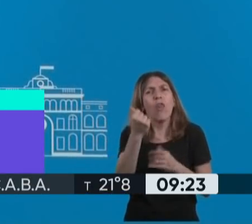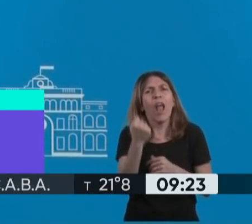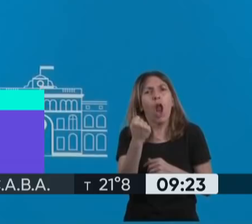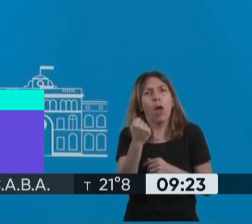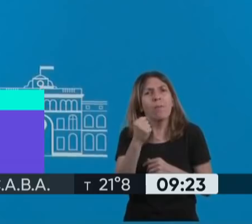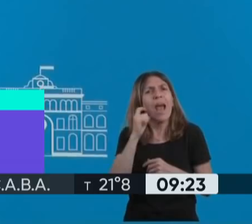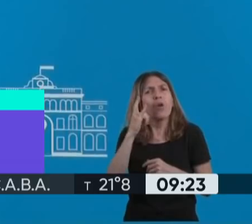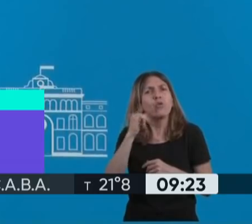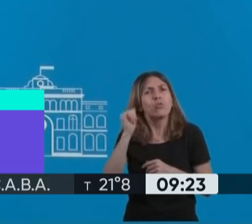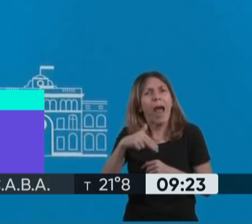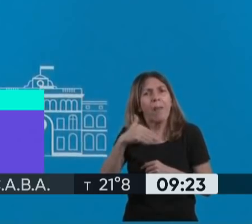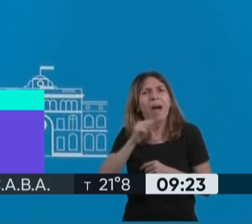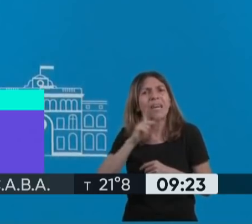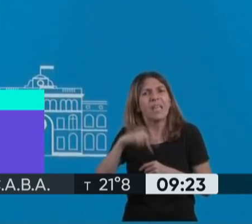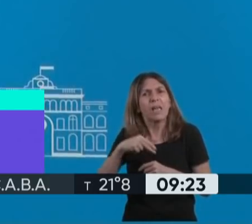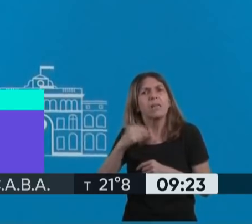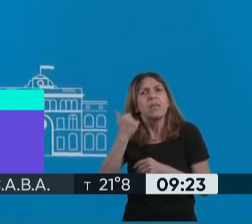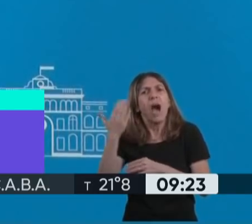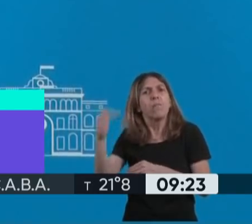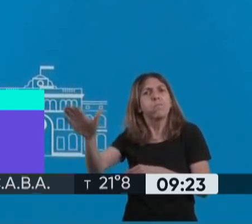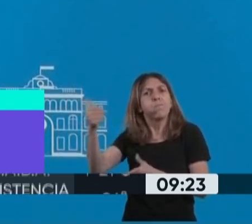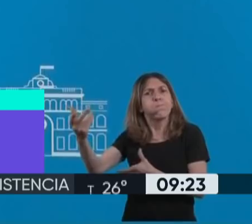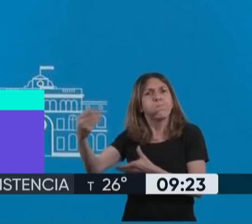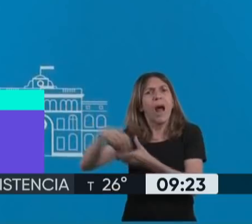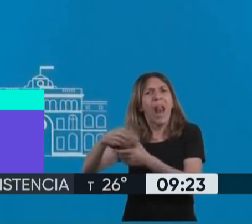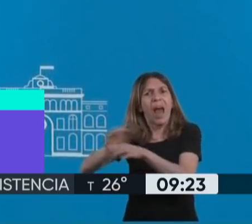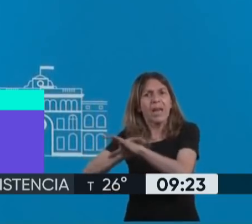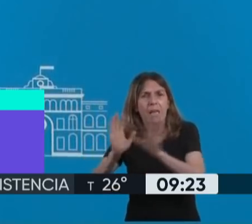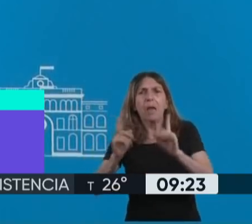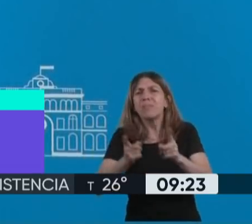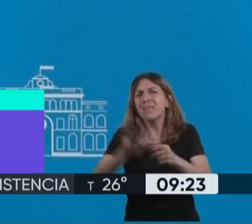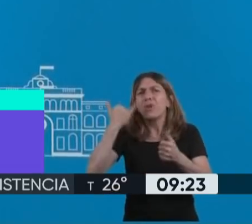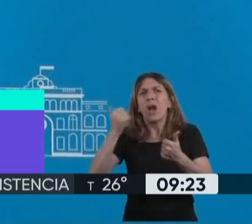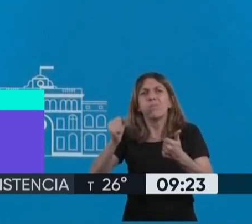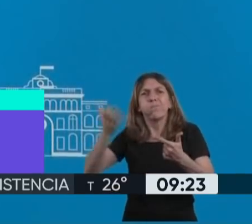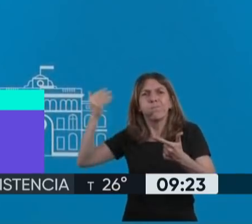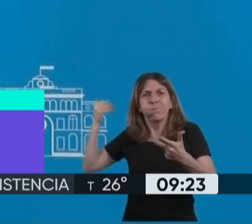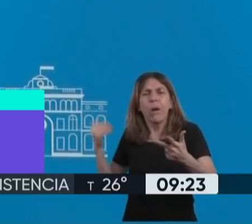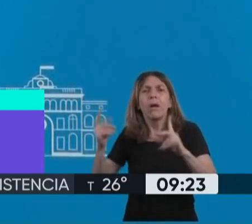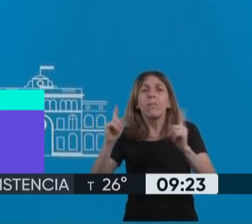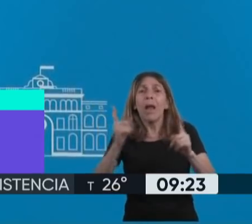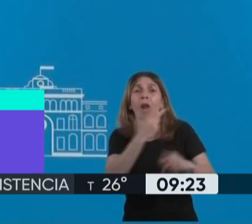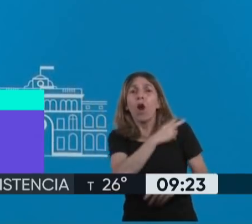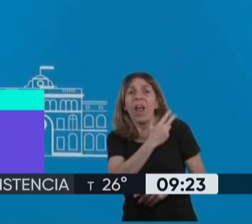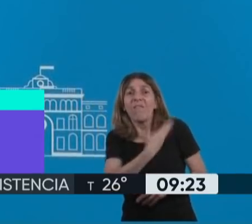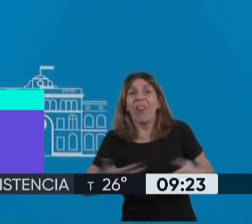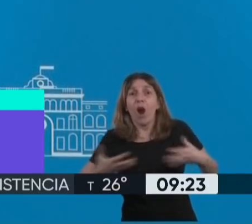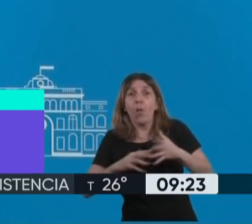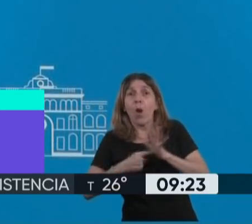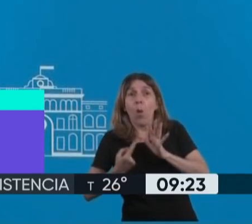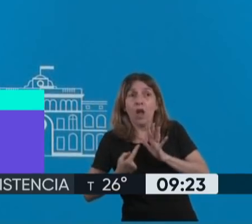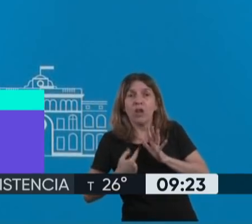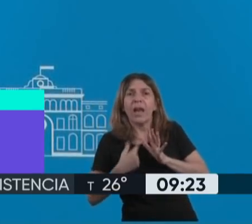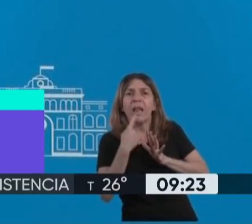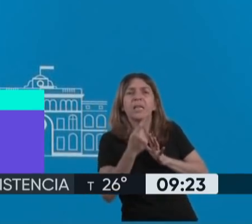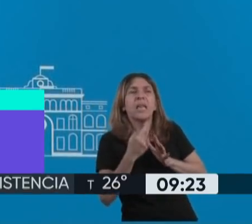Economía, Martín Guzmán, como ha sido invitado a otras reuniones, y por eso sabemos que la respuesta del jefe de gobierno de la Ciudad de Buenos Aires es que él no